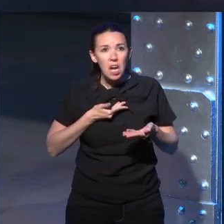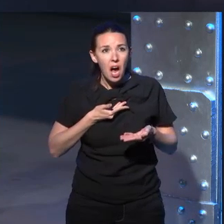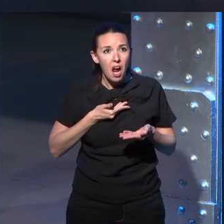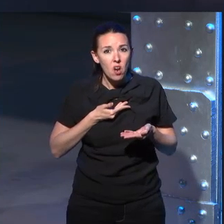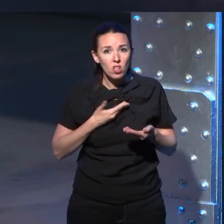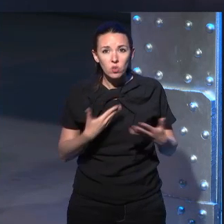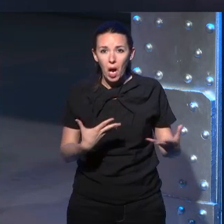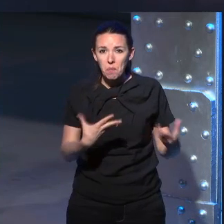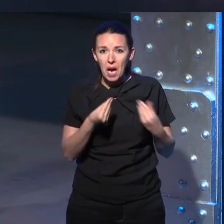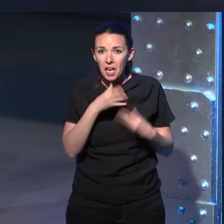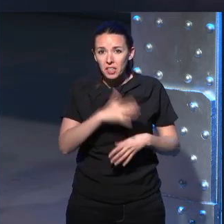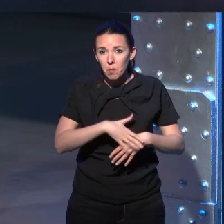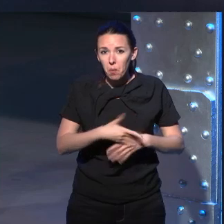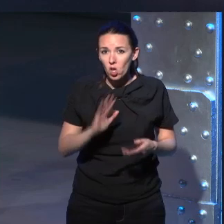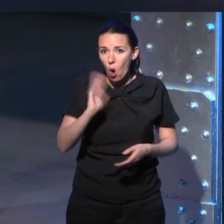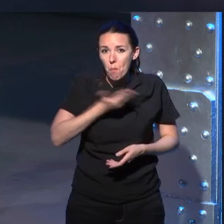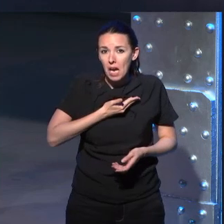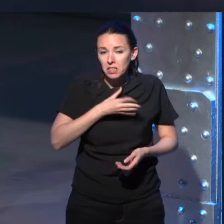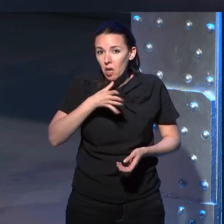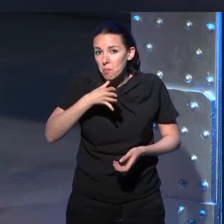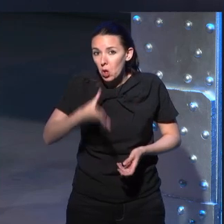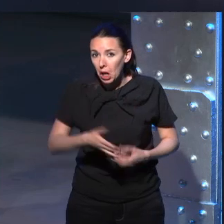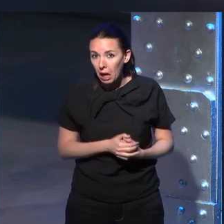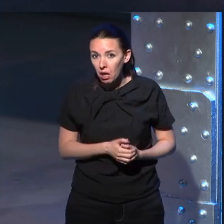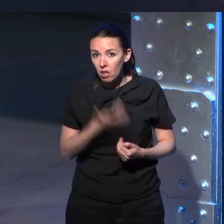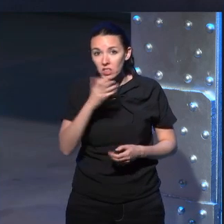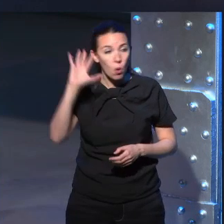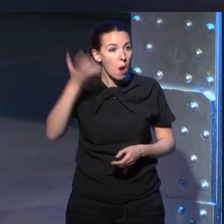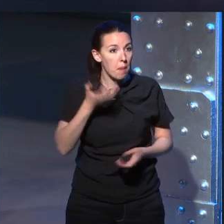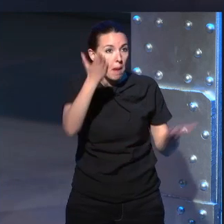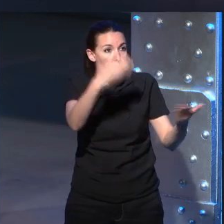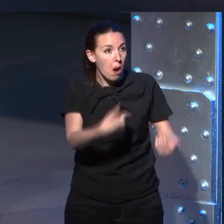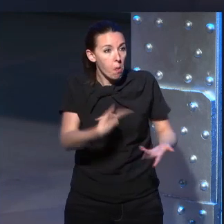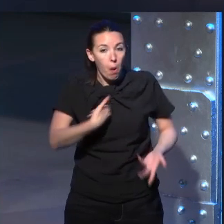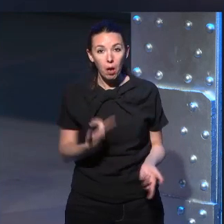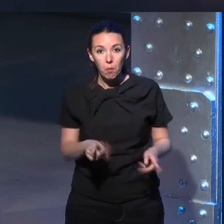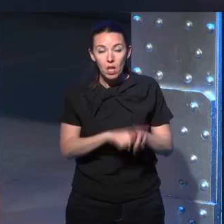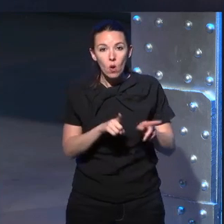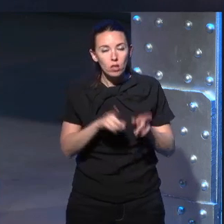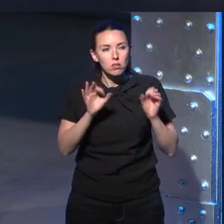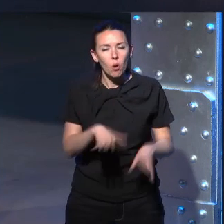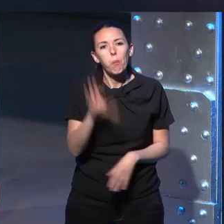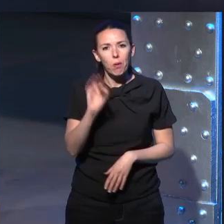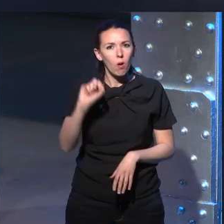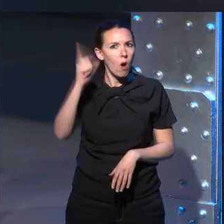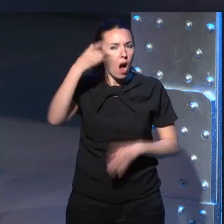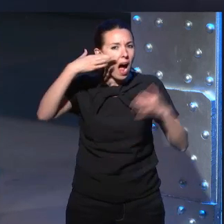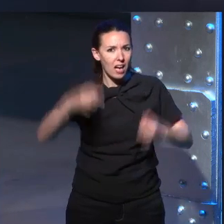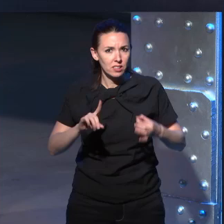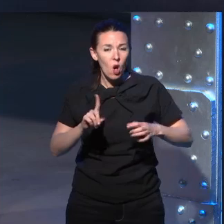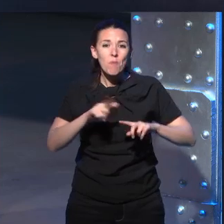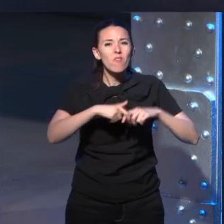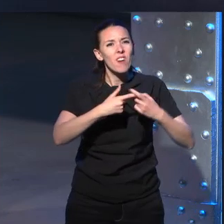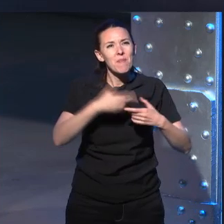me regaña, no? O me castiga. Entonces decidí ser ateo, pero también mi familia no éramos